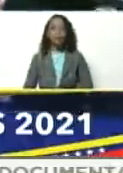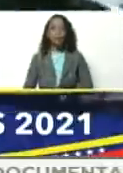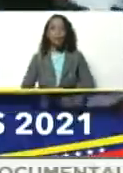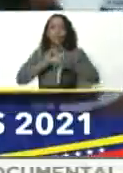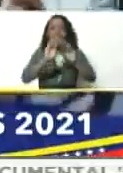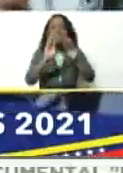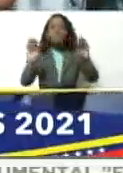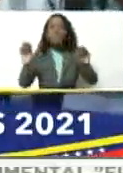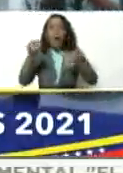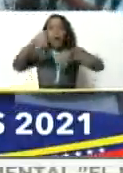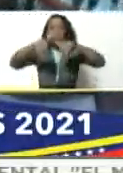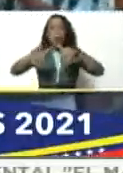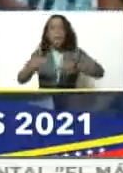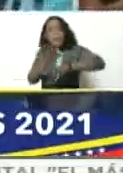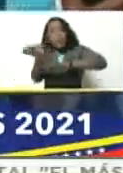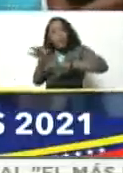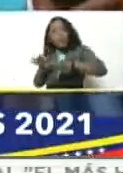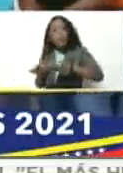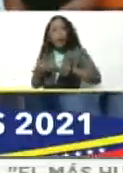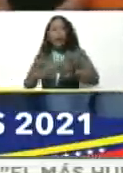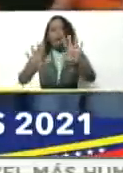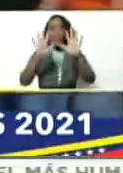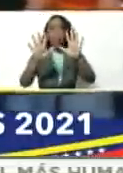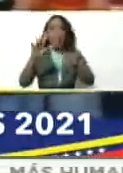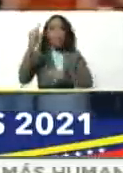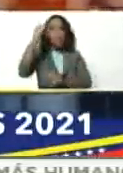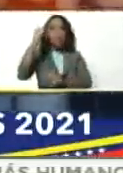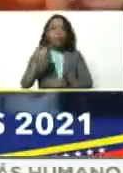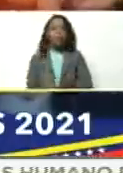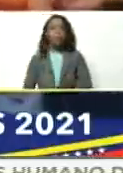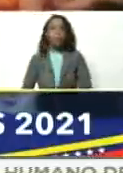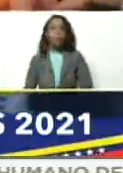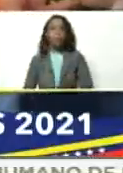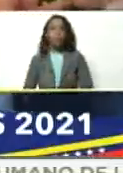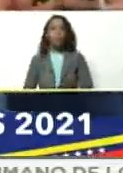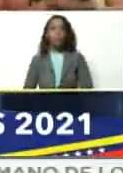Convocar a elecciones municipales, 10 de diciembre.